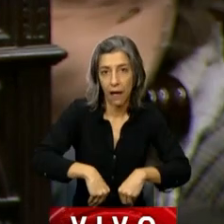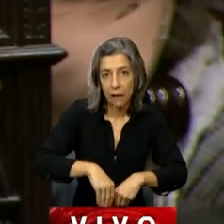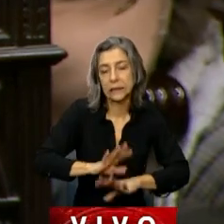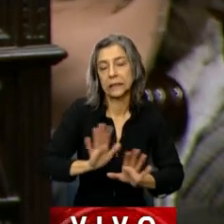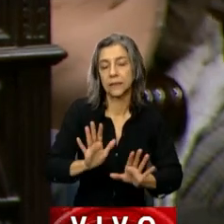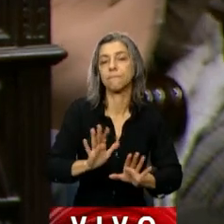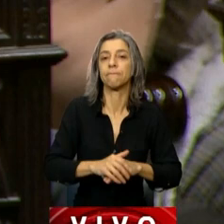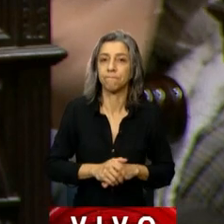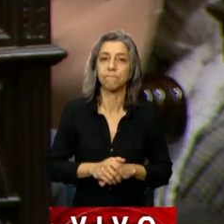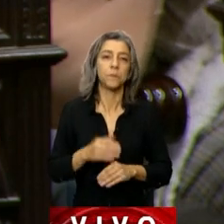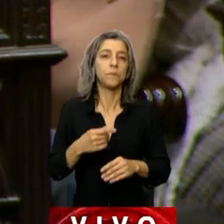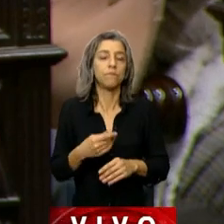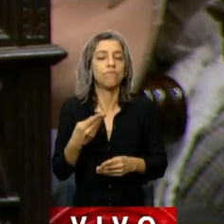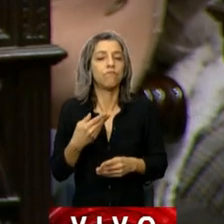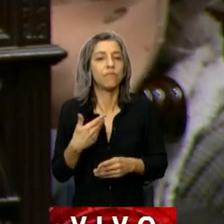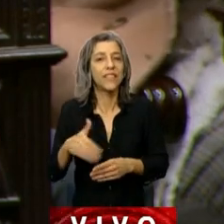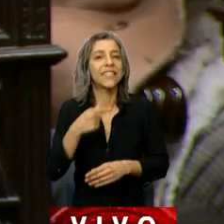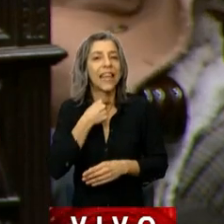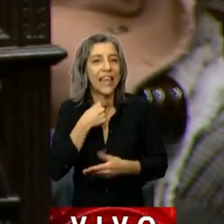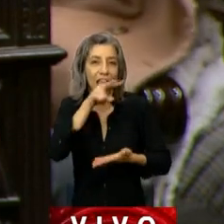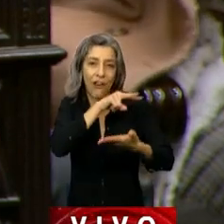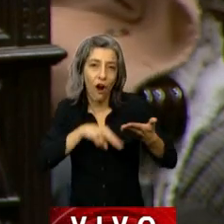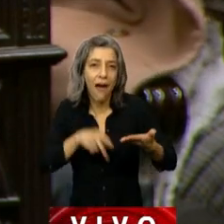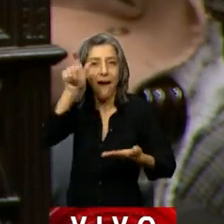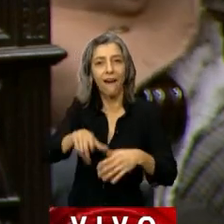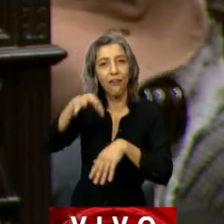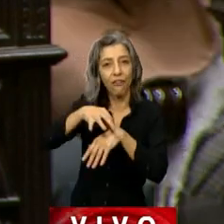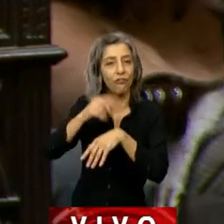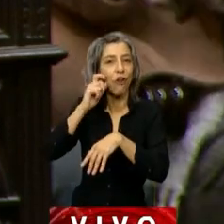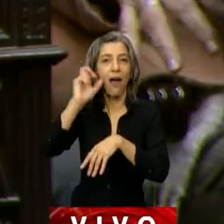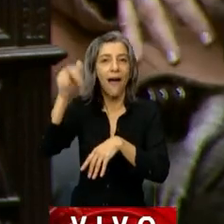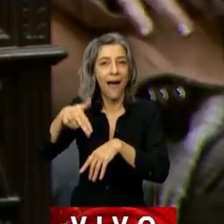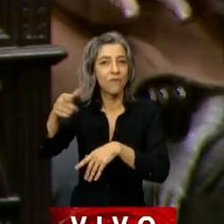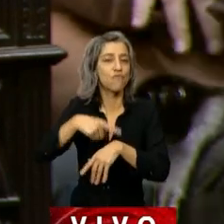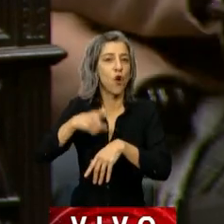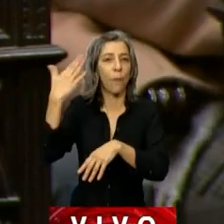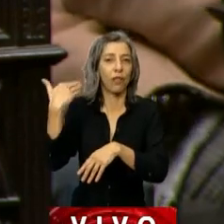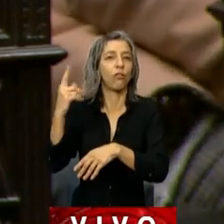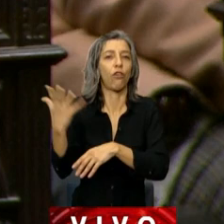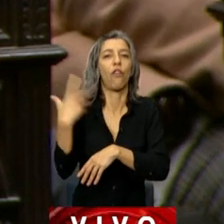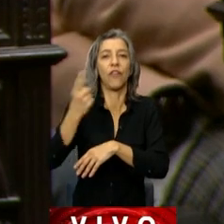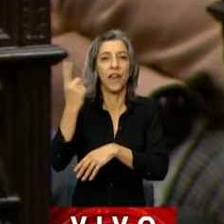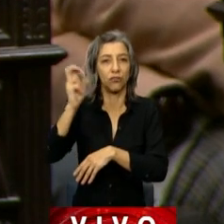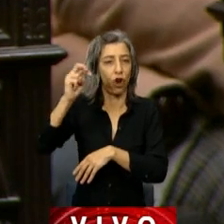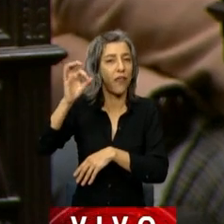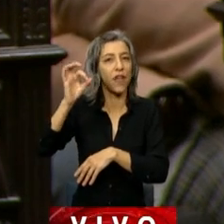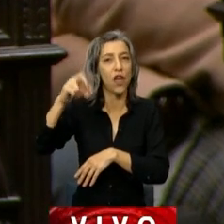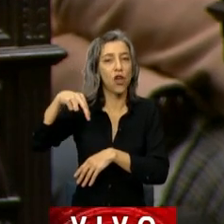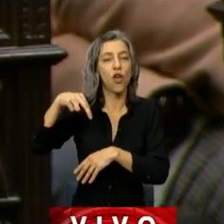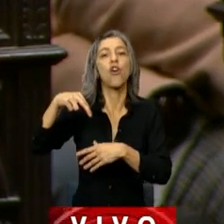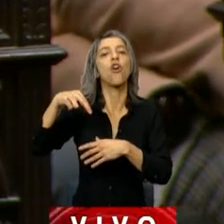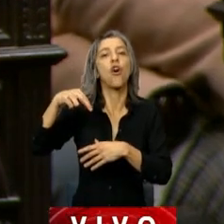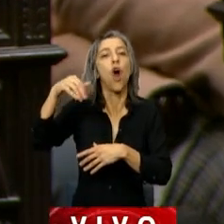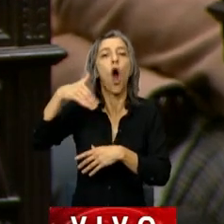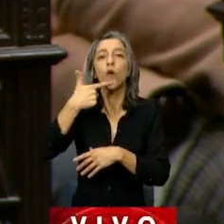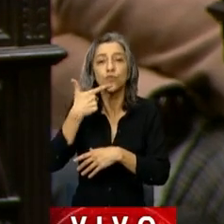permítanme leer lo que dijo la doctora Margaret Gunn, quien fue la directora de la Organización Mundial de la Salud desde el año